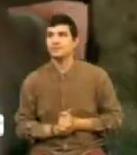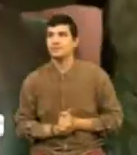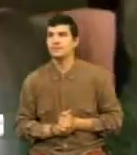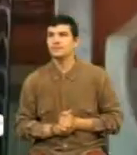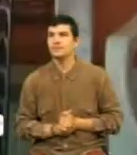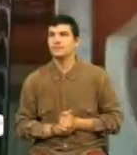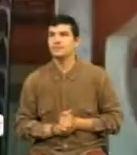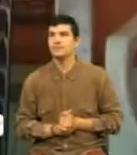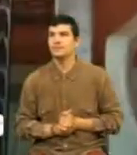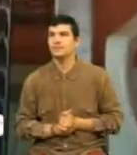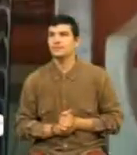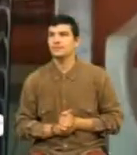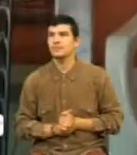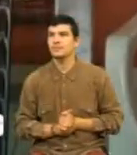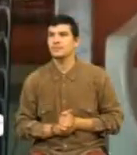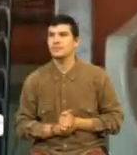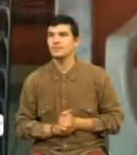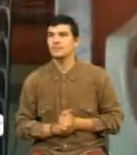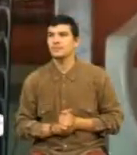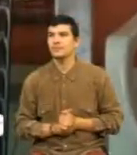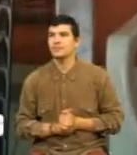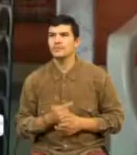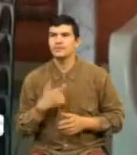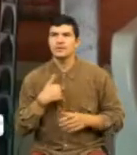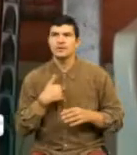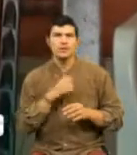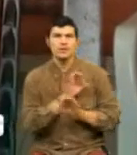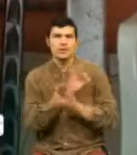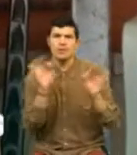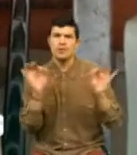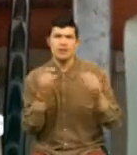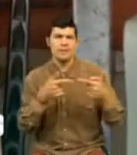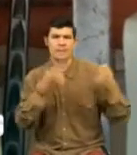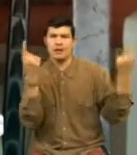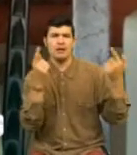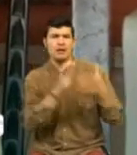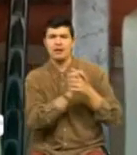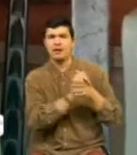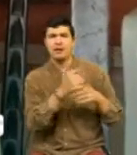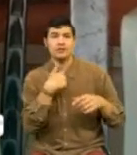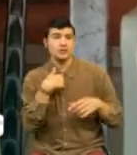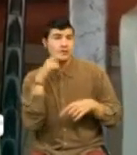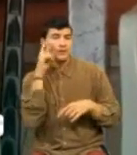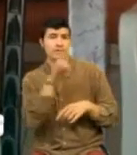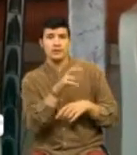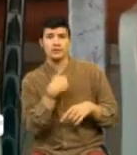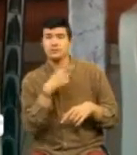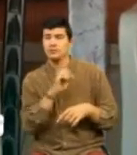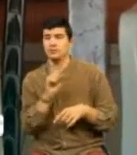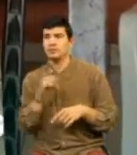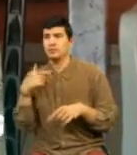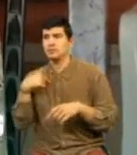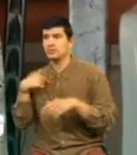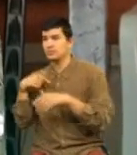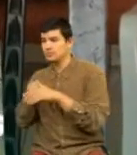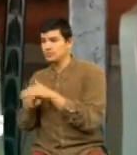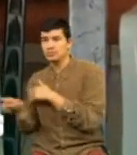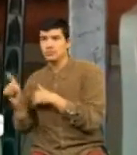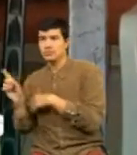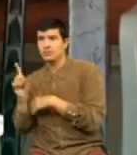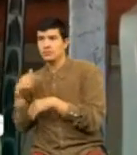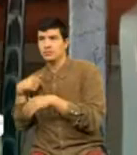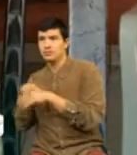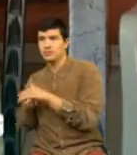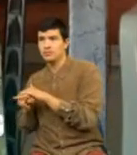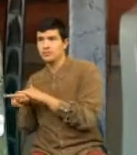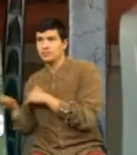Nunca, yo no tengo ni amistades con nadie. Yo veo por ahí que están así peleando, en vez de meterme por ahí sopona, me echo